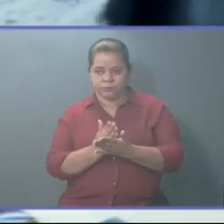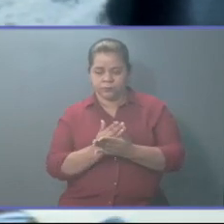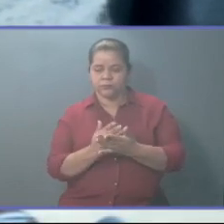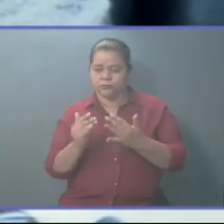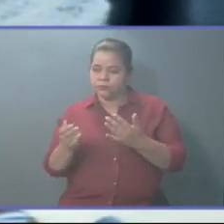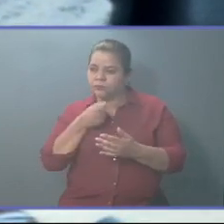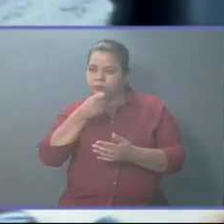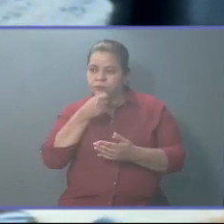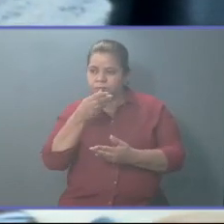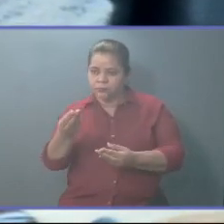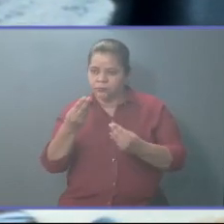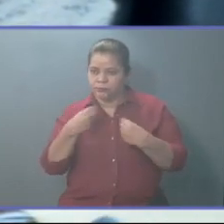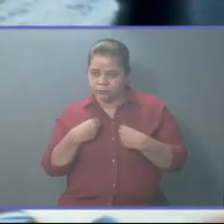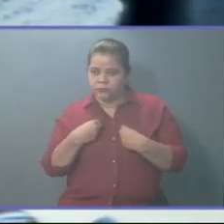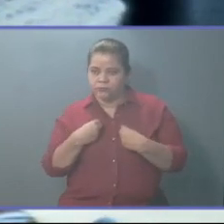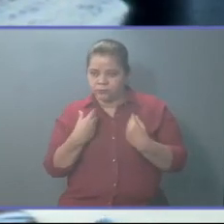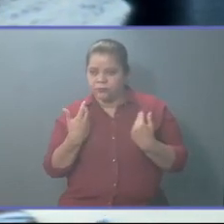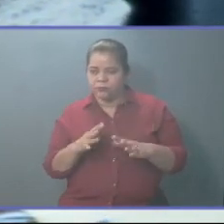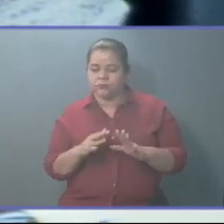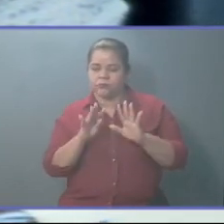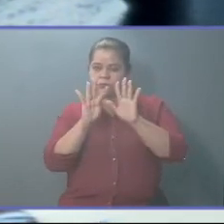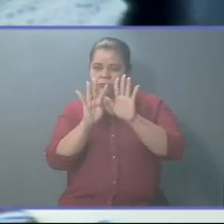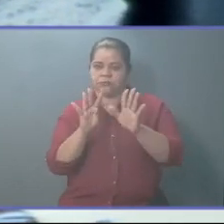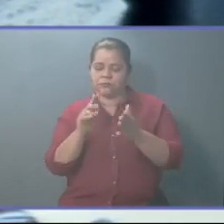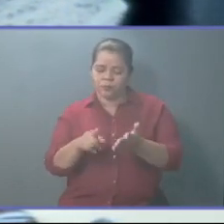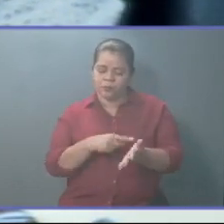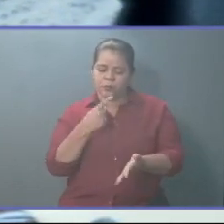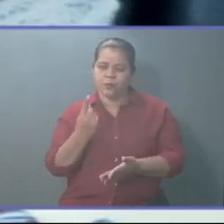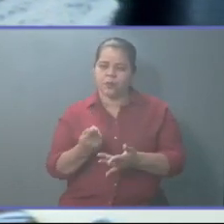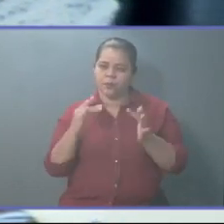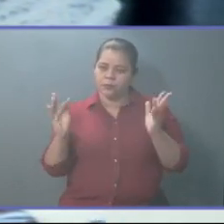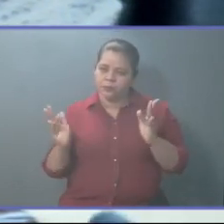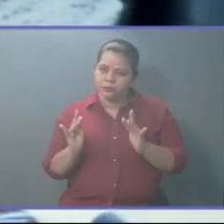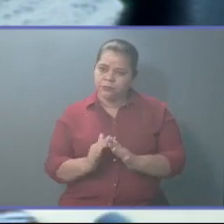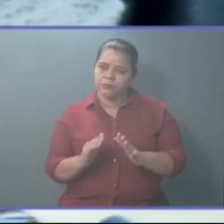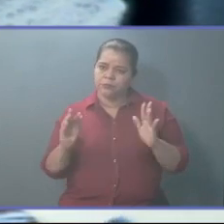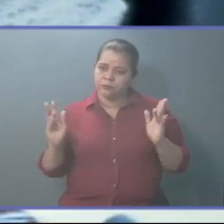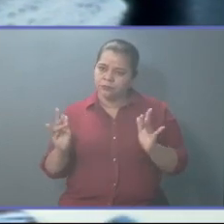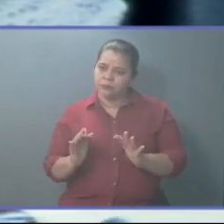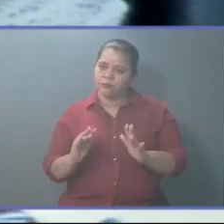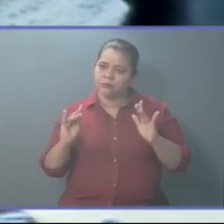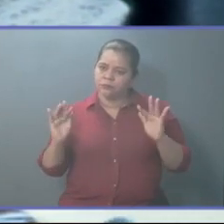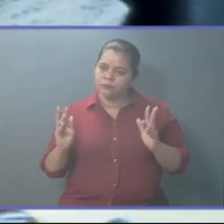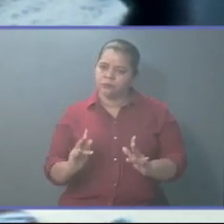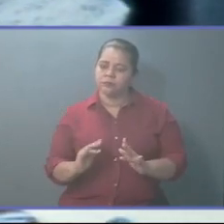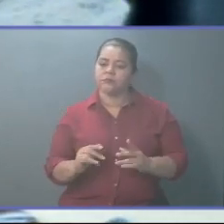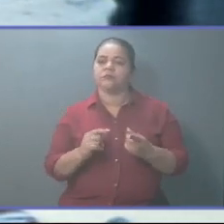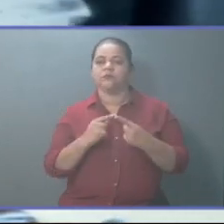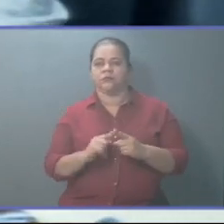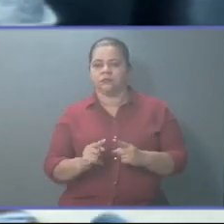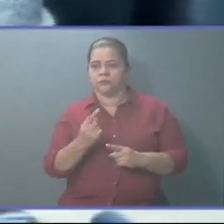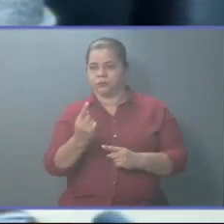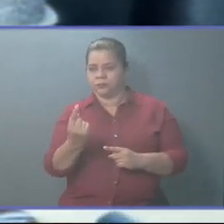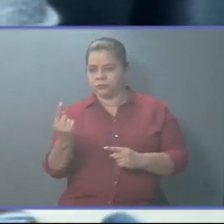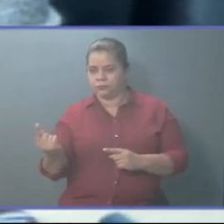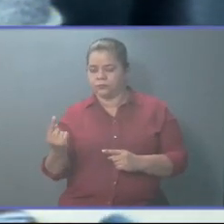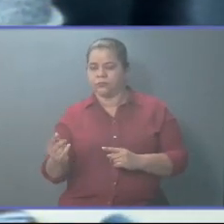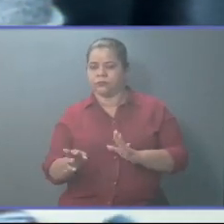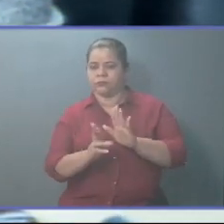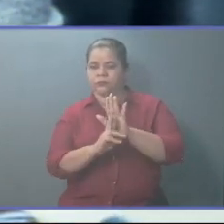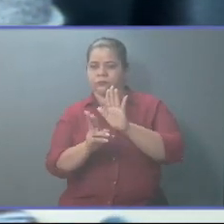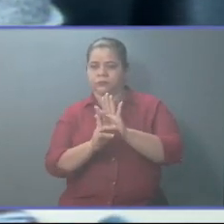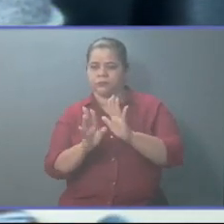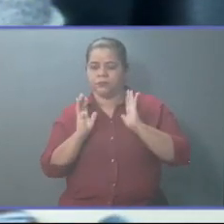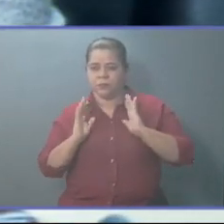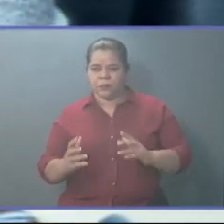un informe ellos, por cierto. Tuvieron 9 reuniones, recuerdo muy bien, con los miembros del gobierno que eran